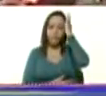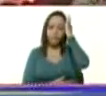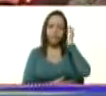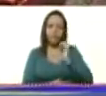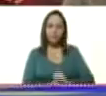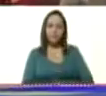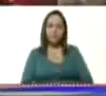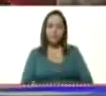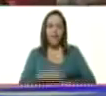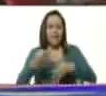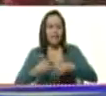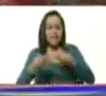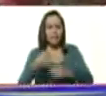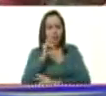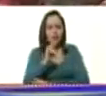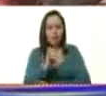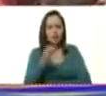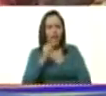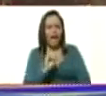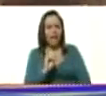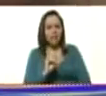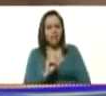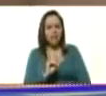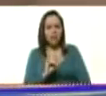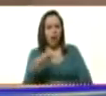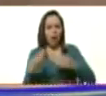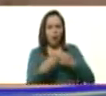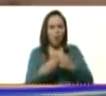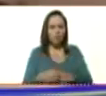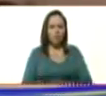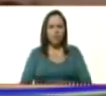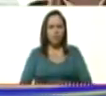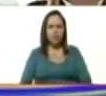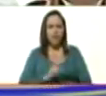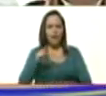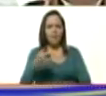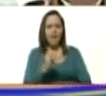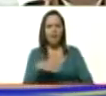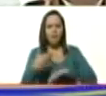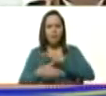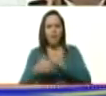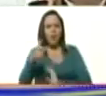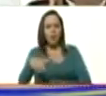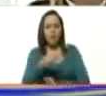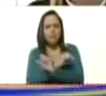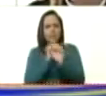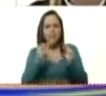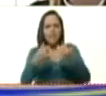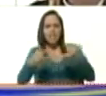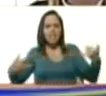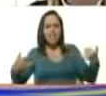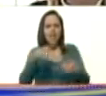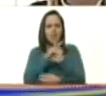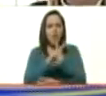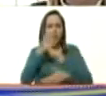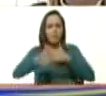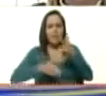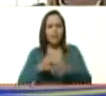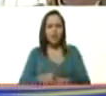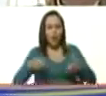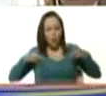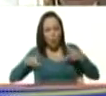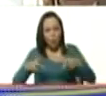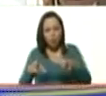siempre los lunes lo agarran para el sabotaje, que fue saboteada la línea 2 del metro hoy en la mañana. Le